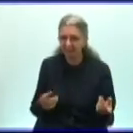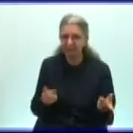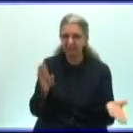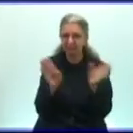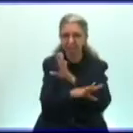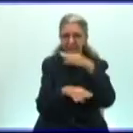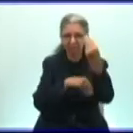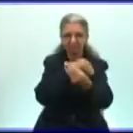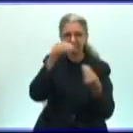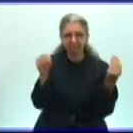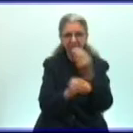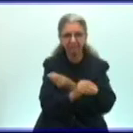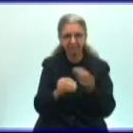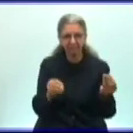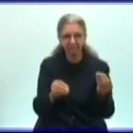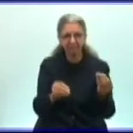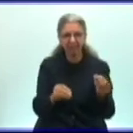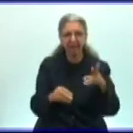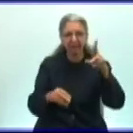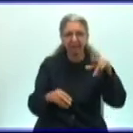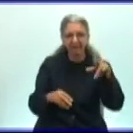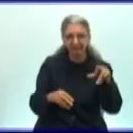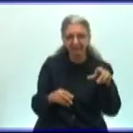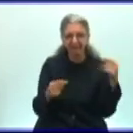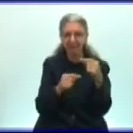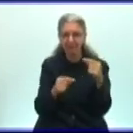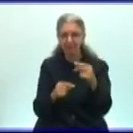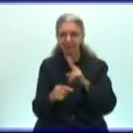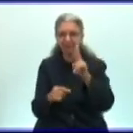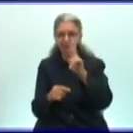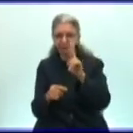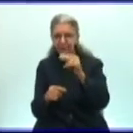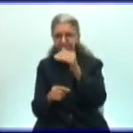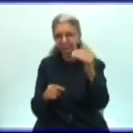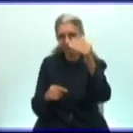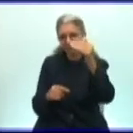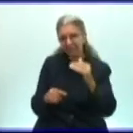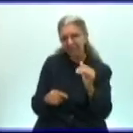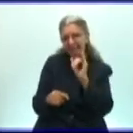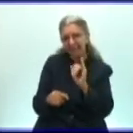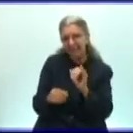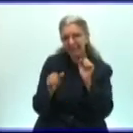quedaría que resistencia es igual a tensión sobre intensidad,